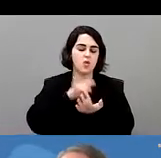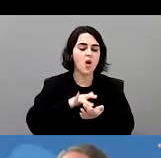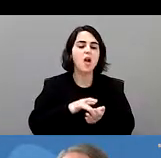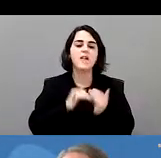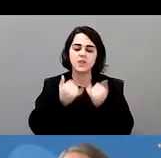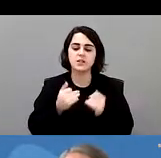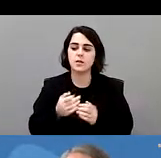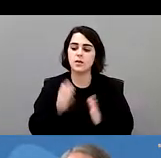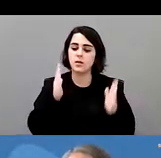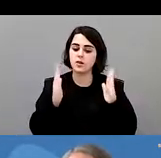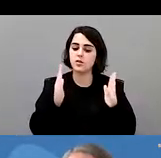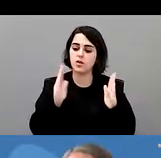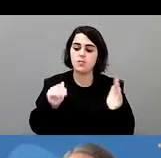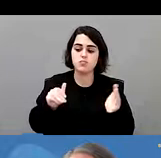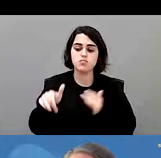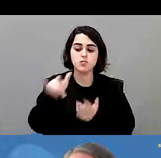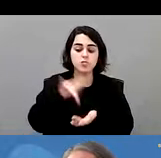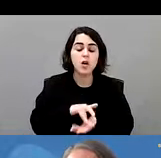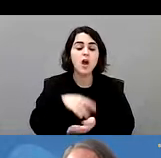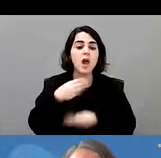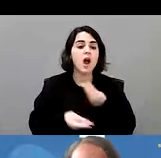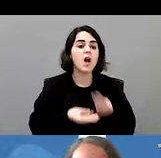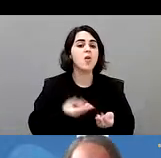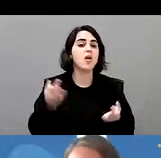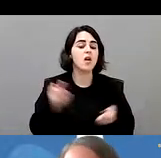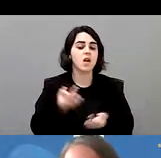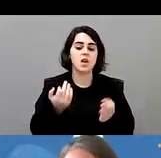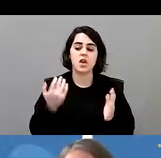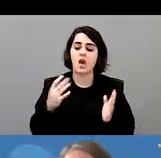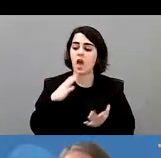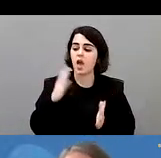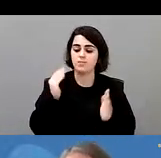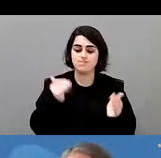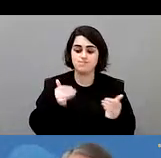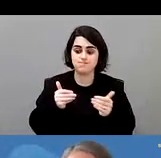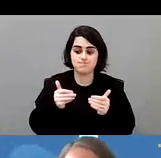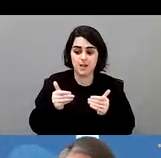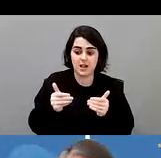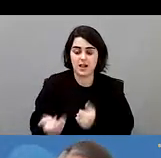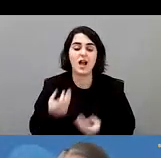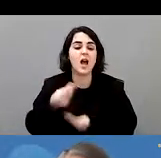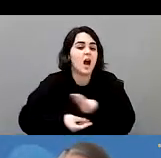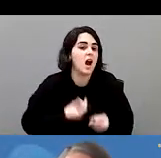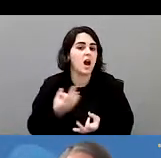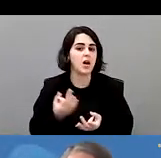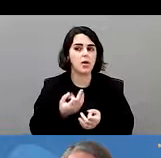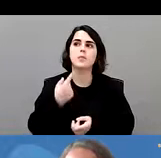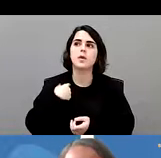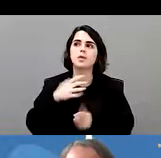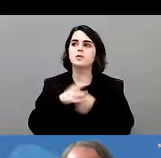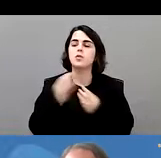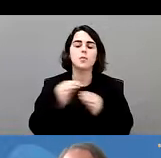¿qué hago? En este periodo de tiempo hasta que, pongamos en el mejor de los casos que sí que aparece después el lenguaje